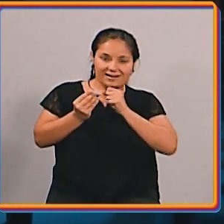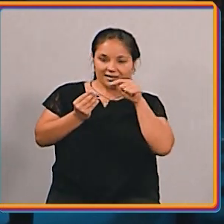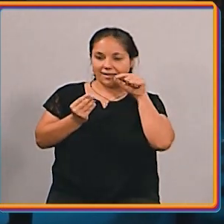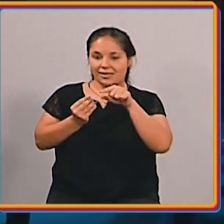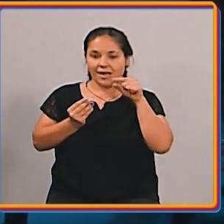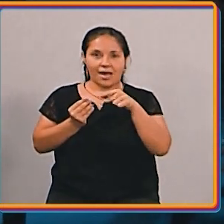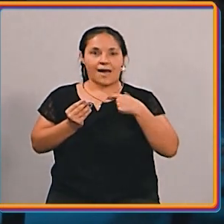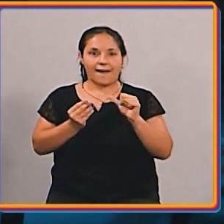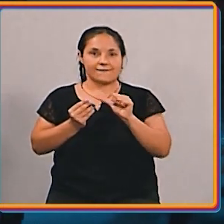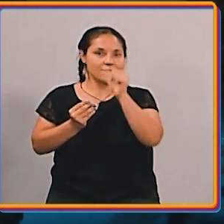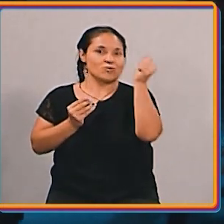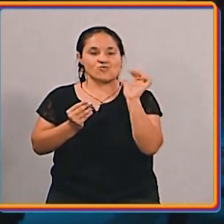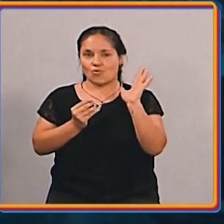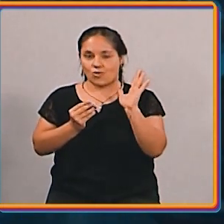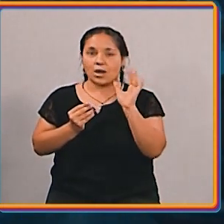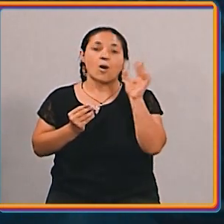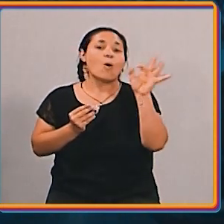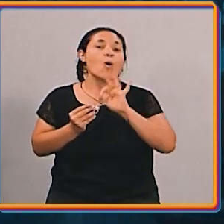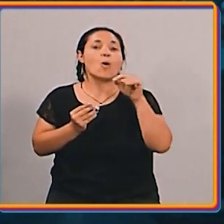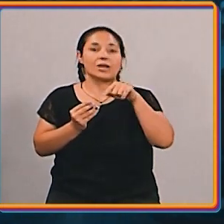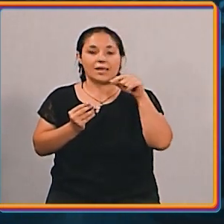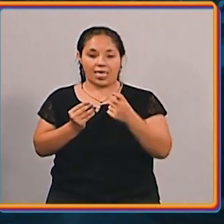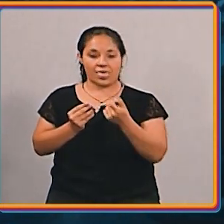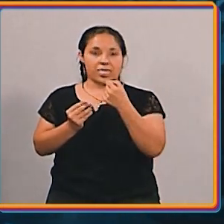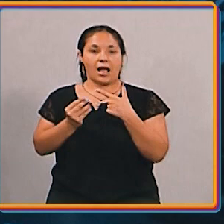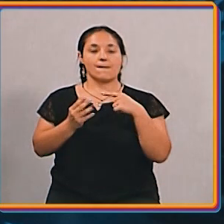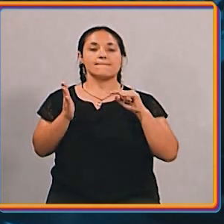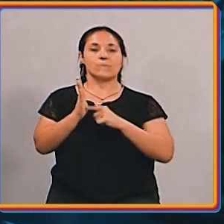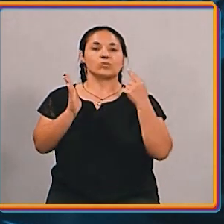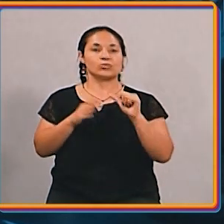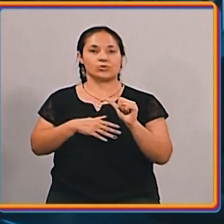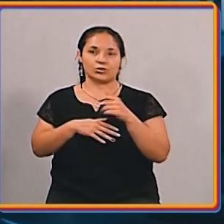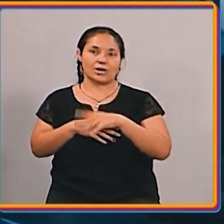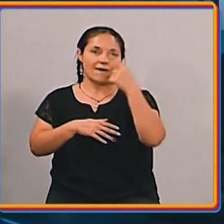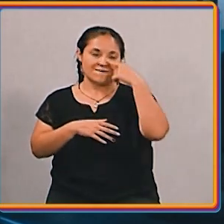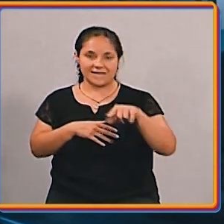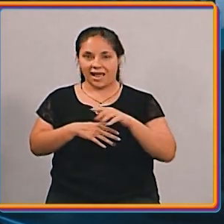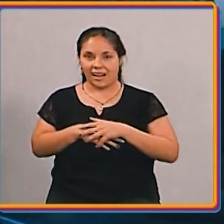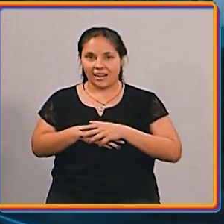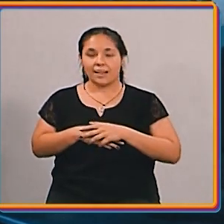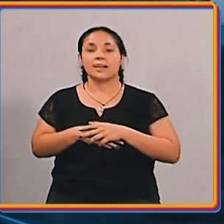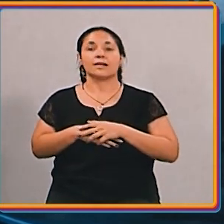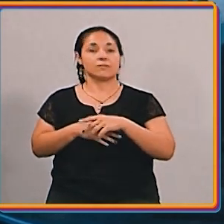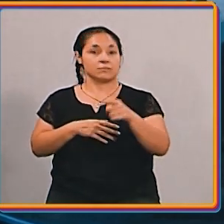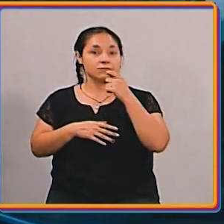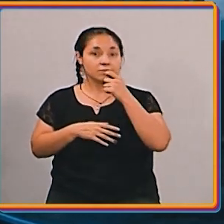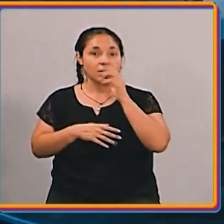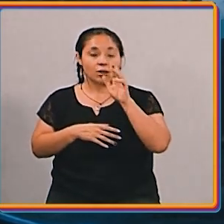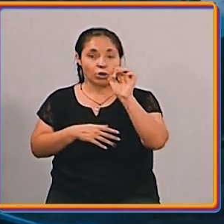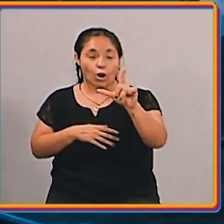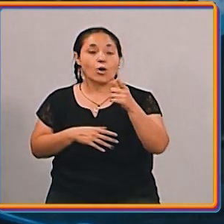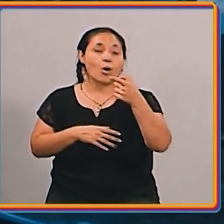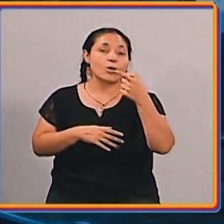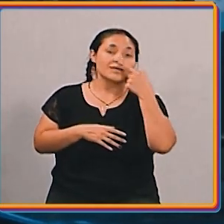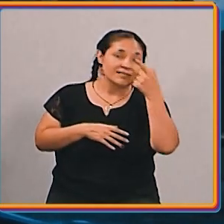condición individual y secreta de victoria, o una condición que le dé puntos extra una vez finalizada la partida. Si te interesan